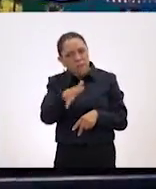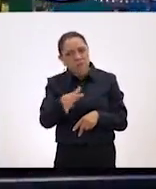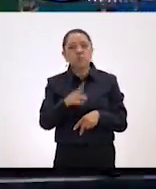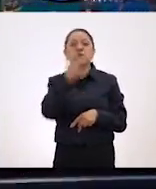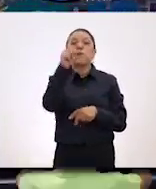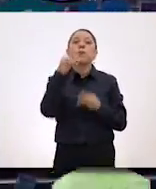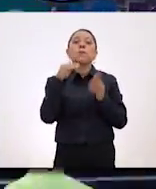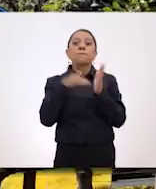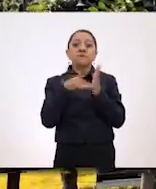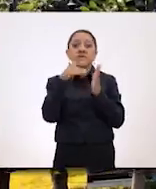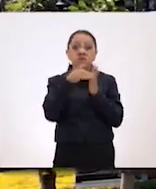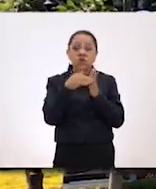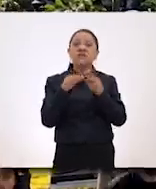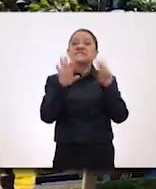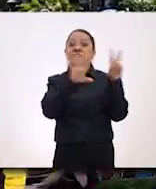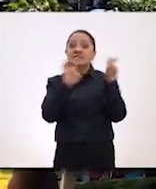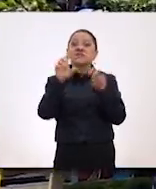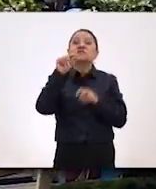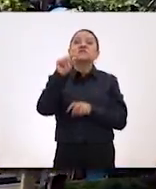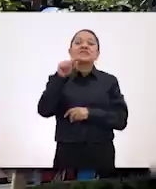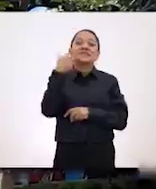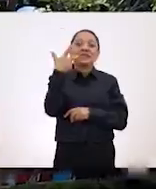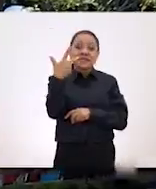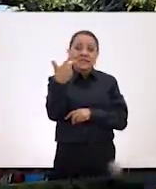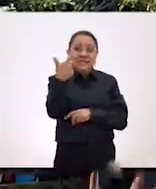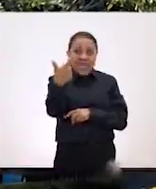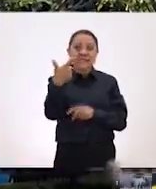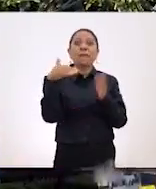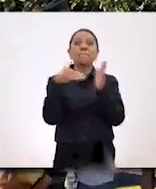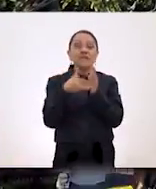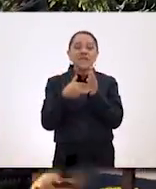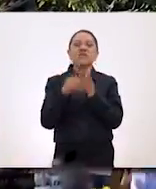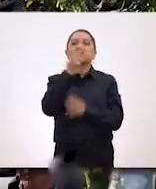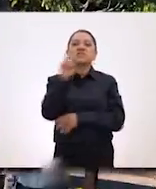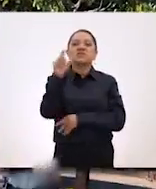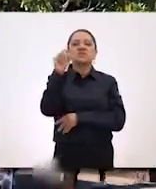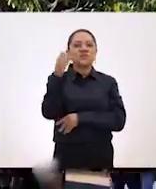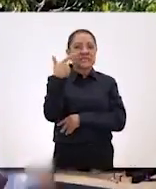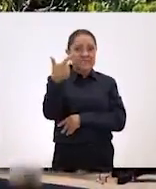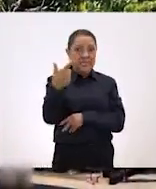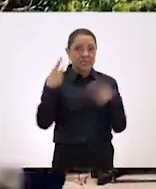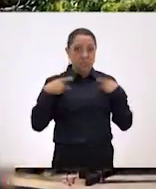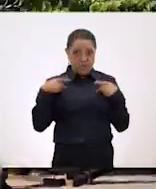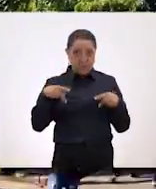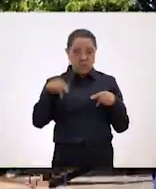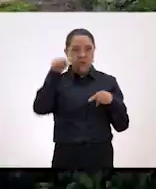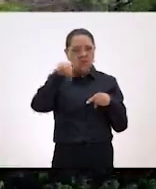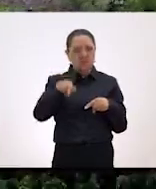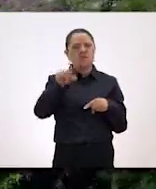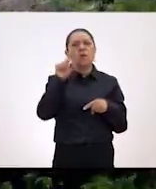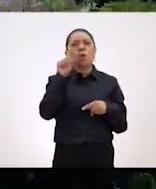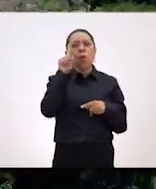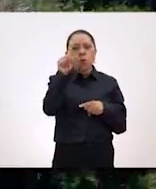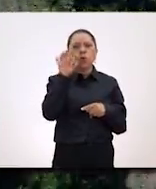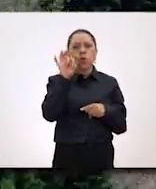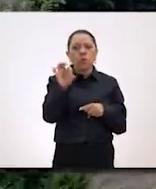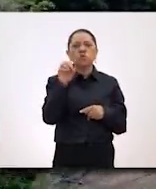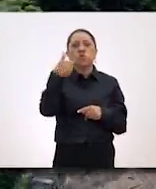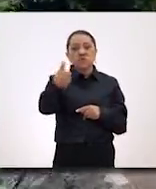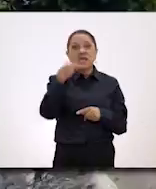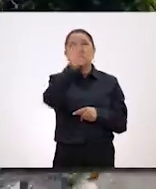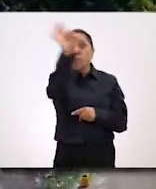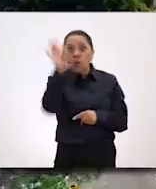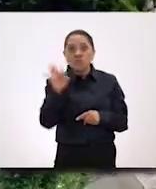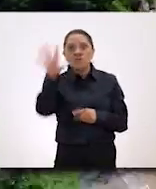1.777.227 habitantes, que corresponde al 1.6% de la población total del país. Morelos se distingue por su